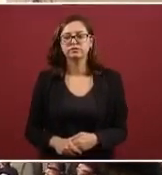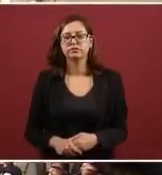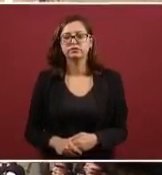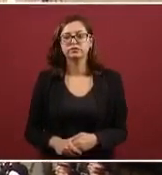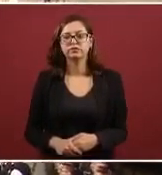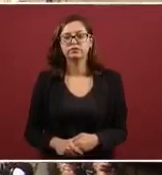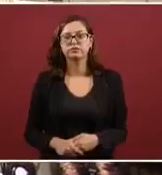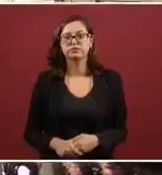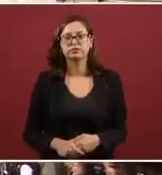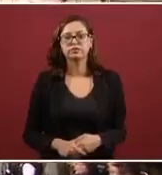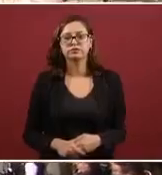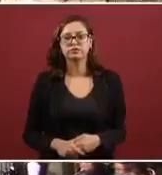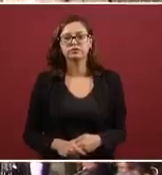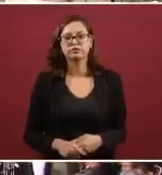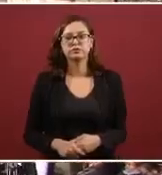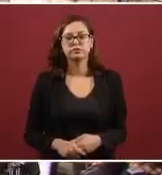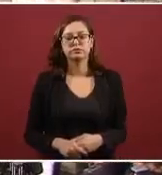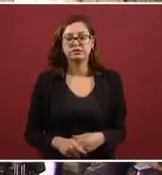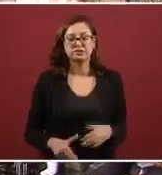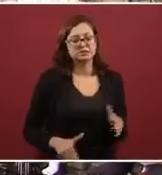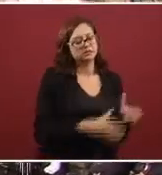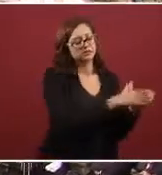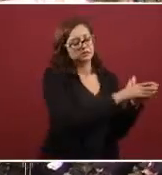noche oscura